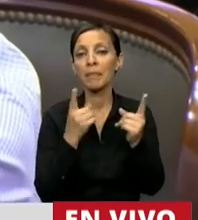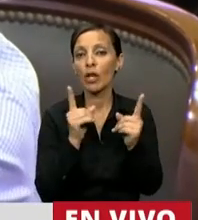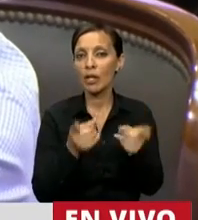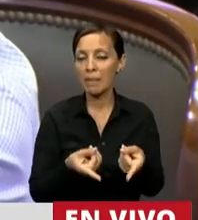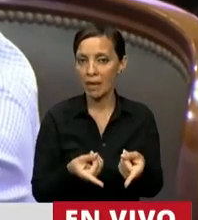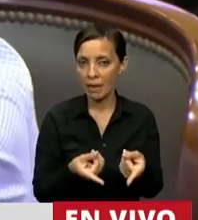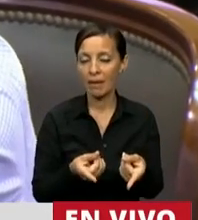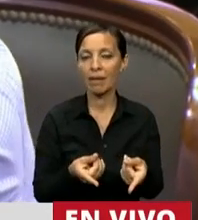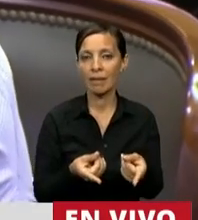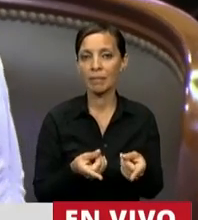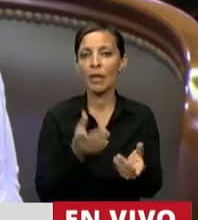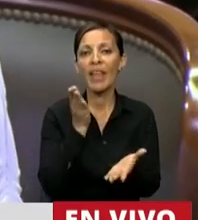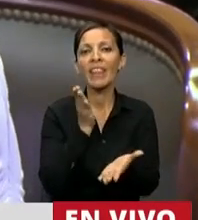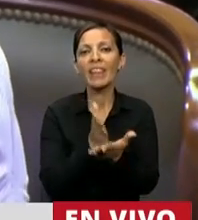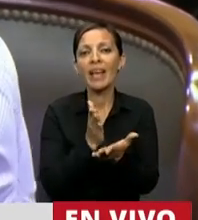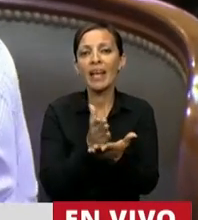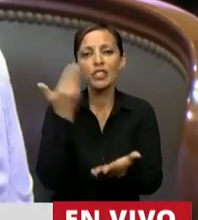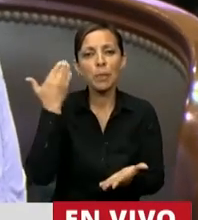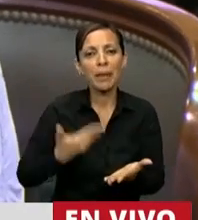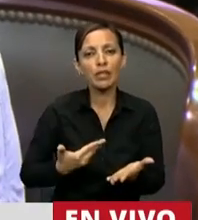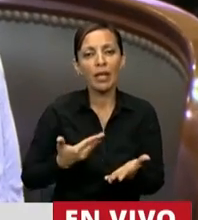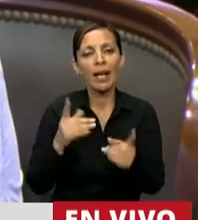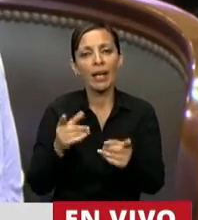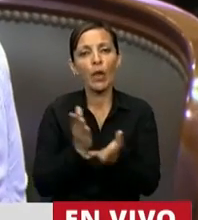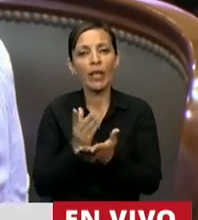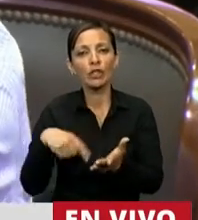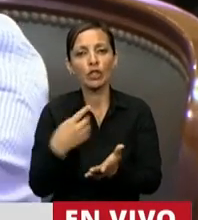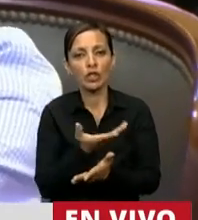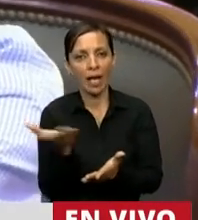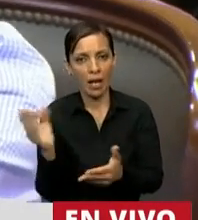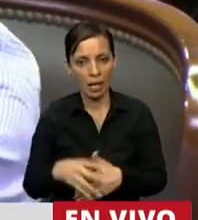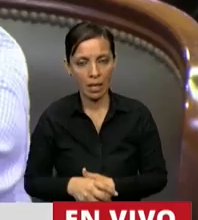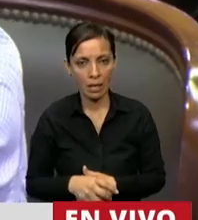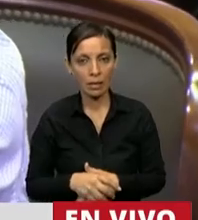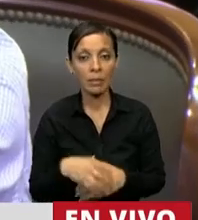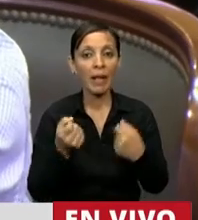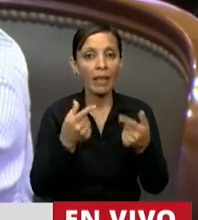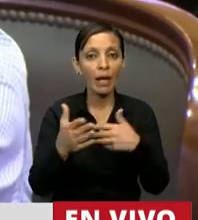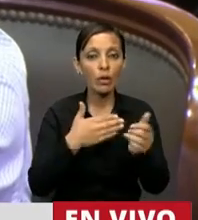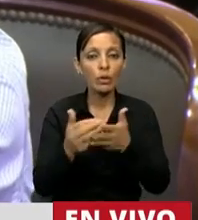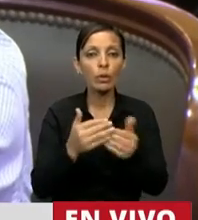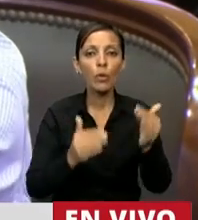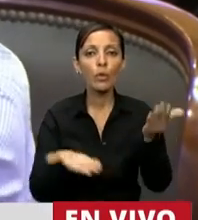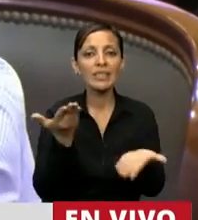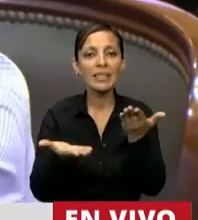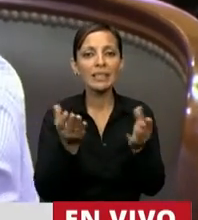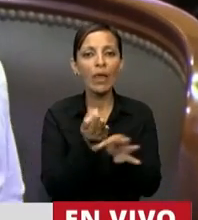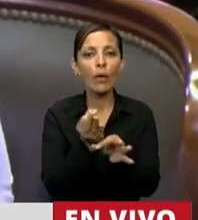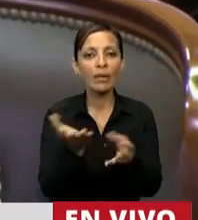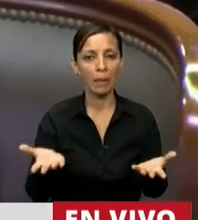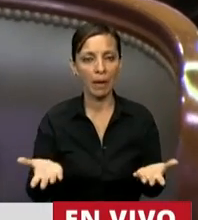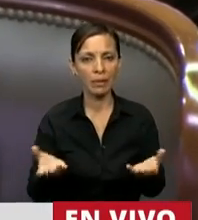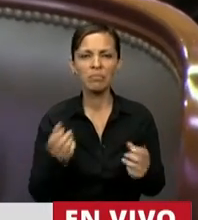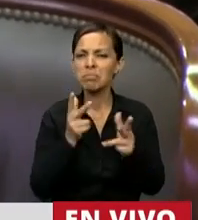vez un derecho personal y social que construya justicia educativa. ¿Y por qué